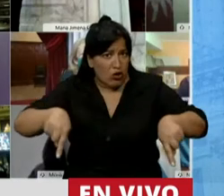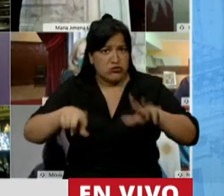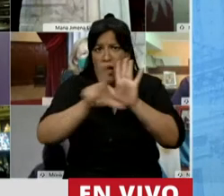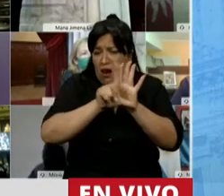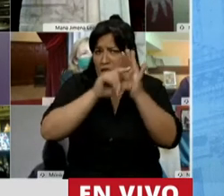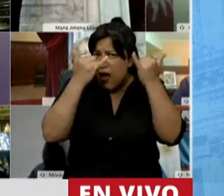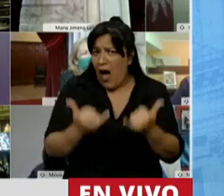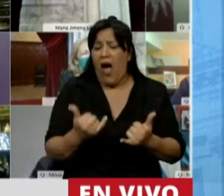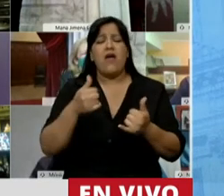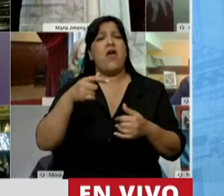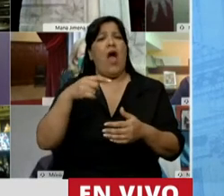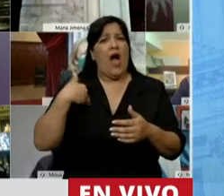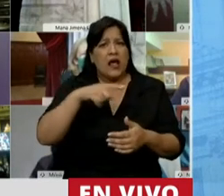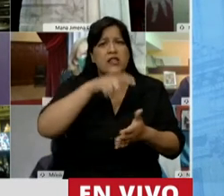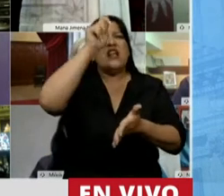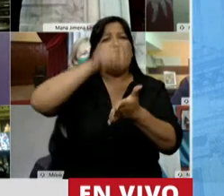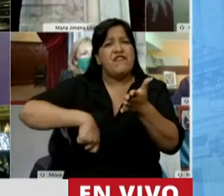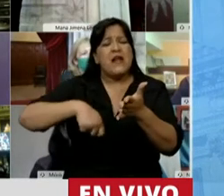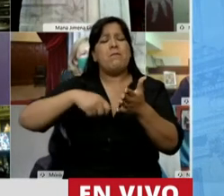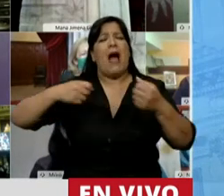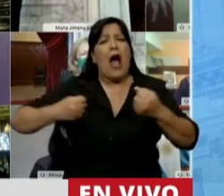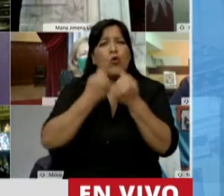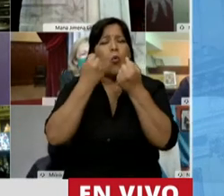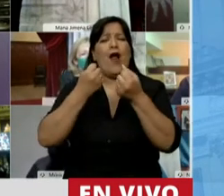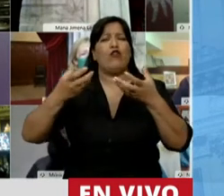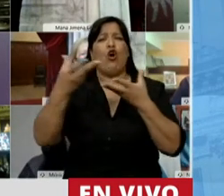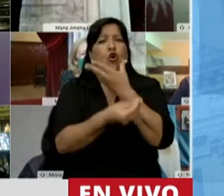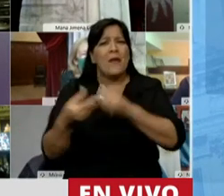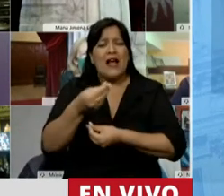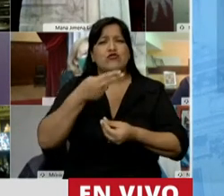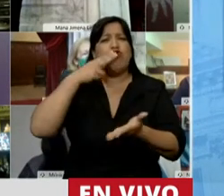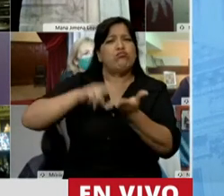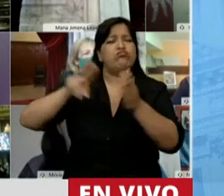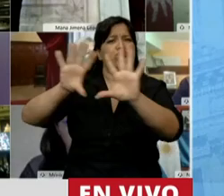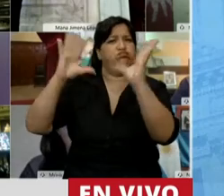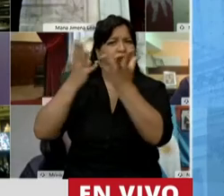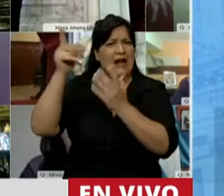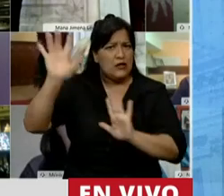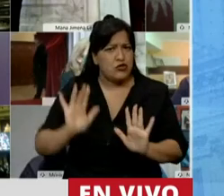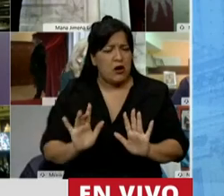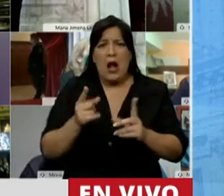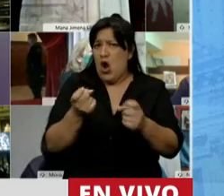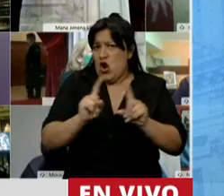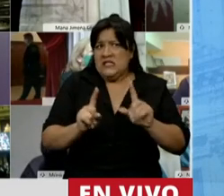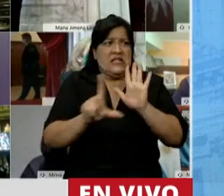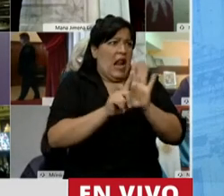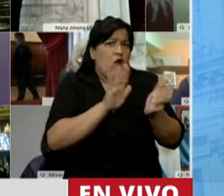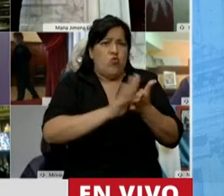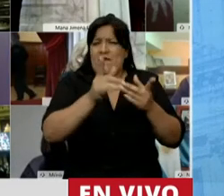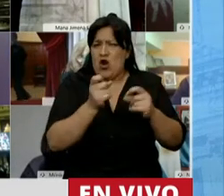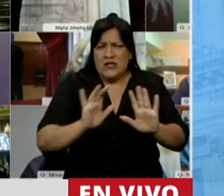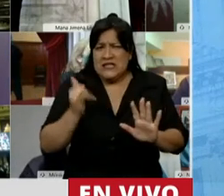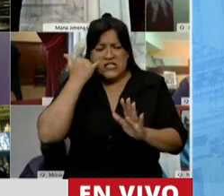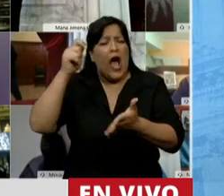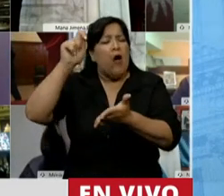La Argentina ha firmado acuerdos de cooperación internacional tributaria. Para eso no necesitamos una ley,